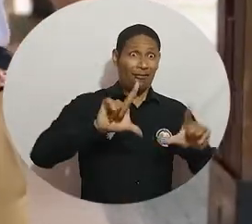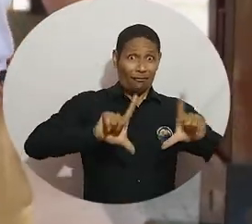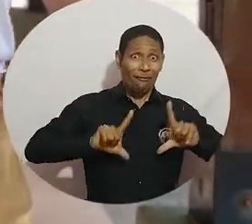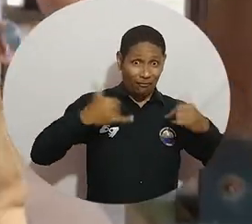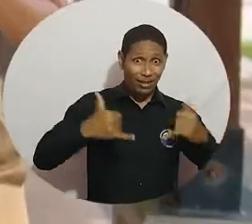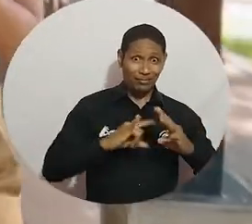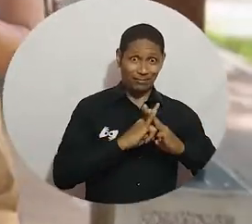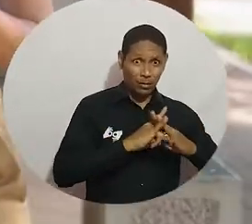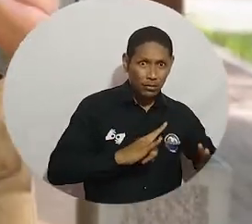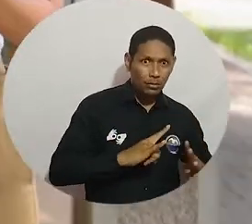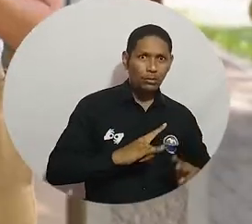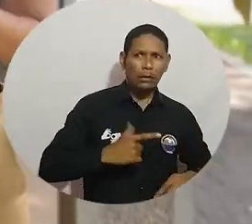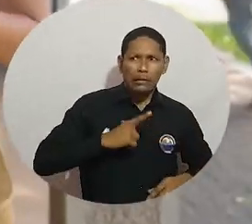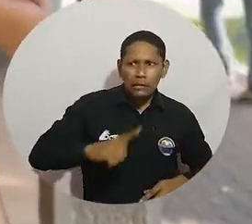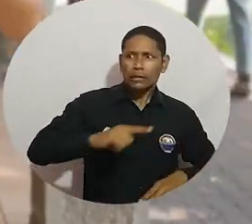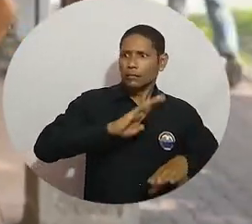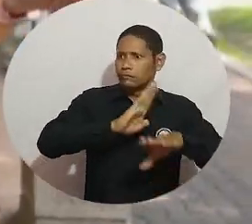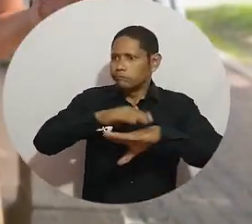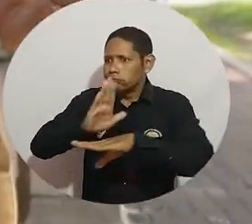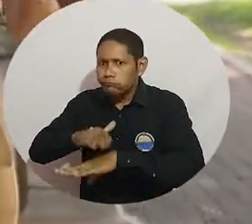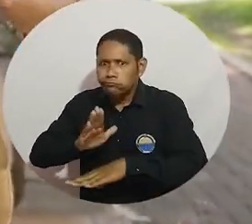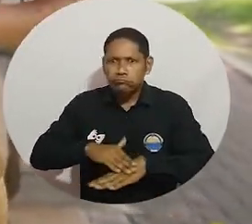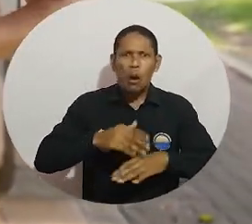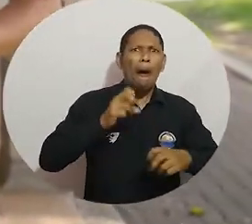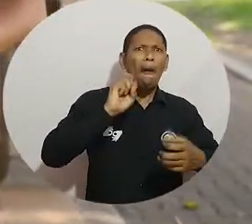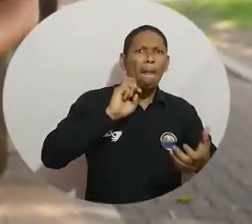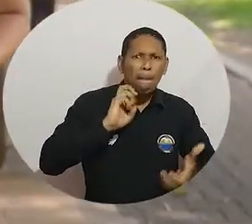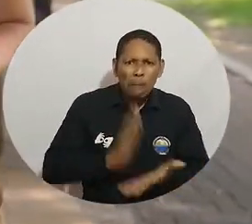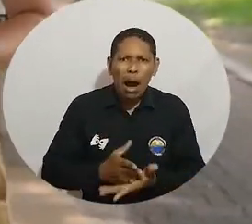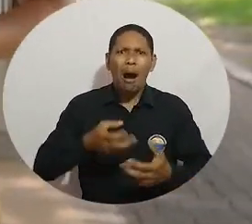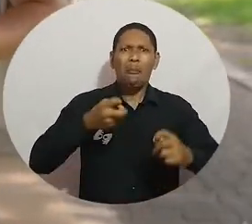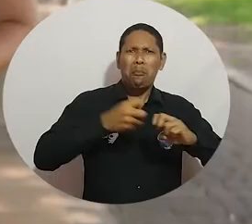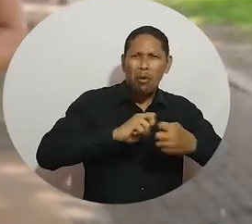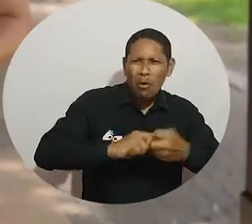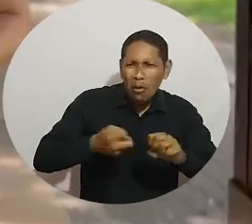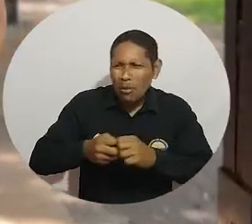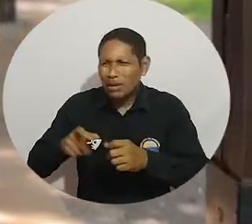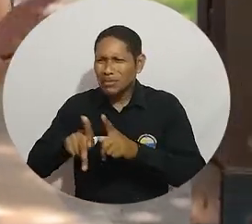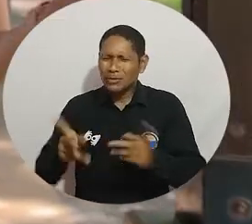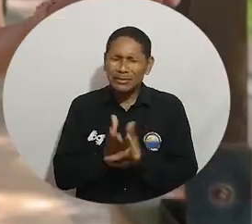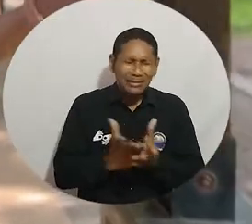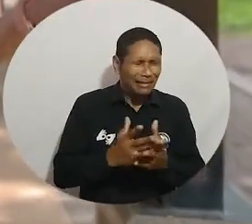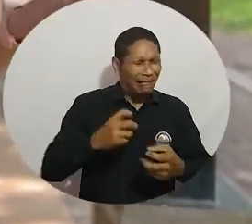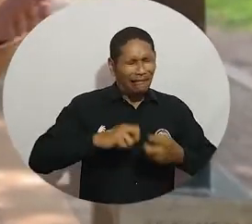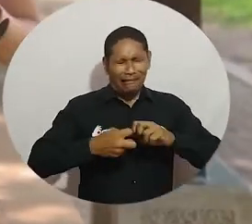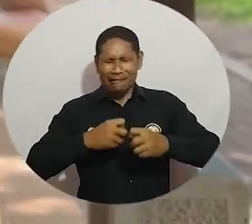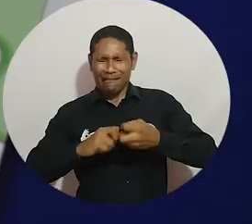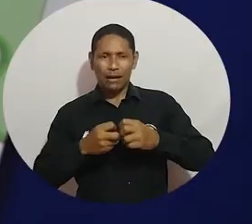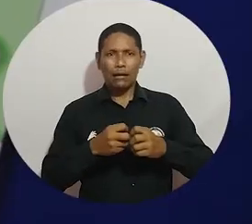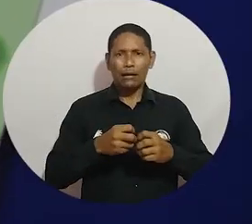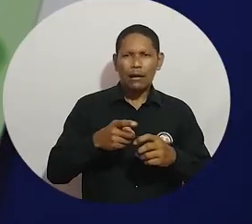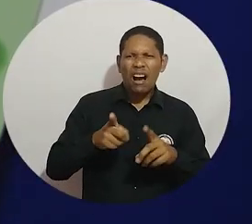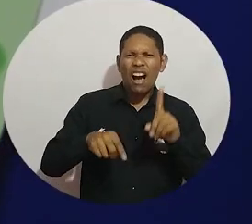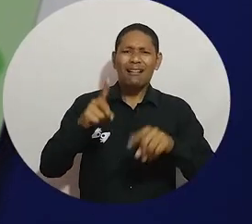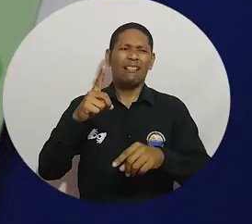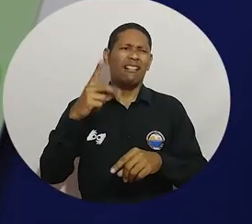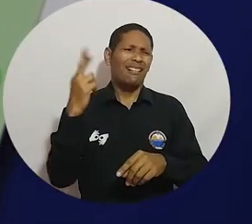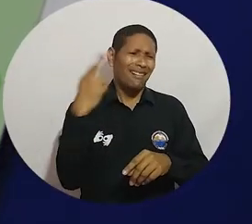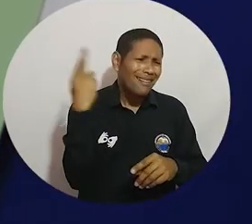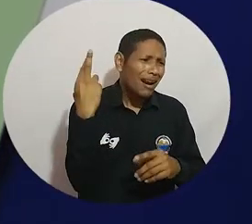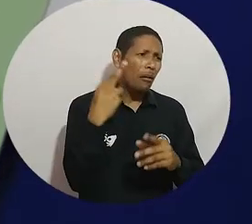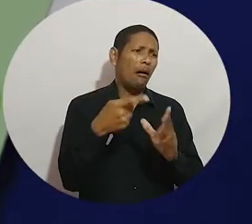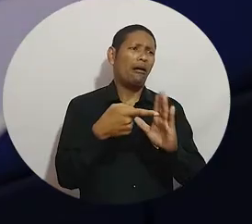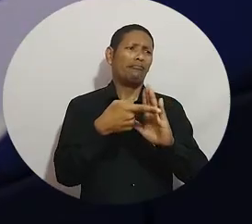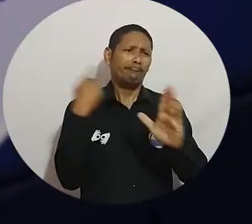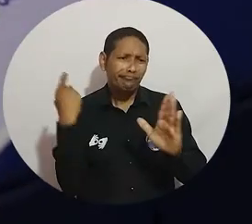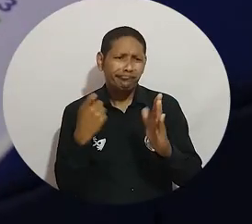Alma Mater abanderan la lucha contra los trastornos que vienen alterando el bienestar psicológico en estudiantes. Ante fenómenos como la